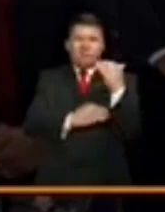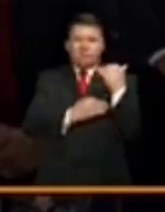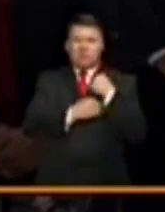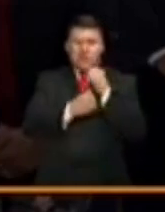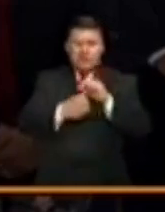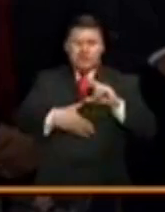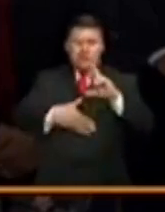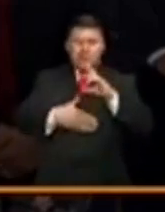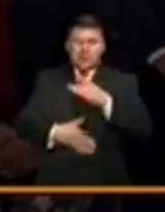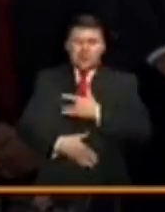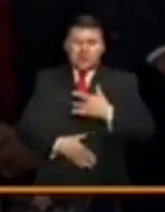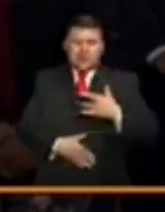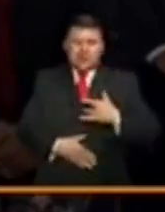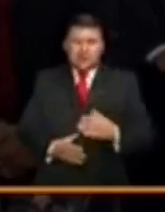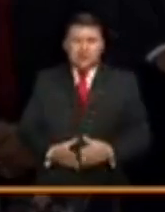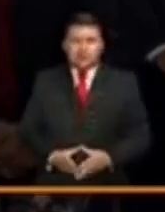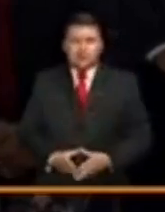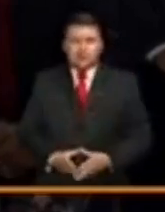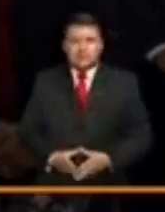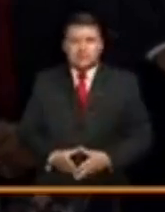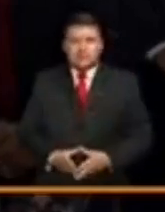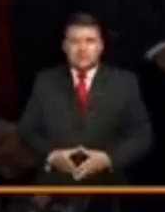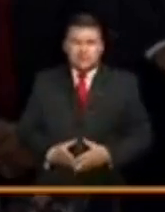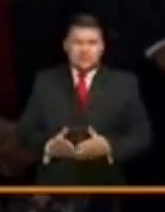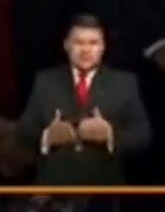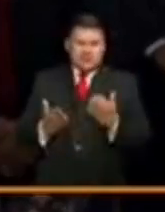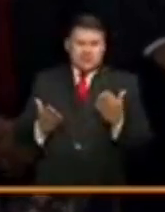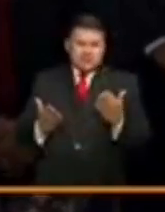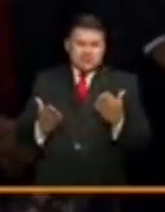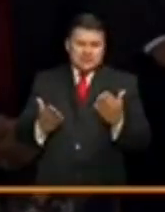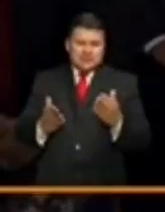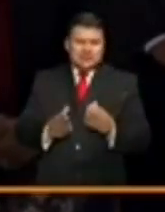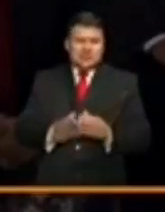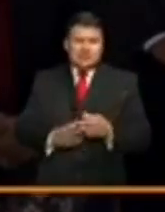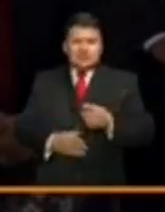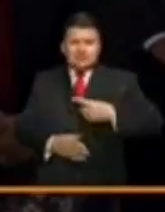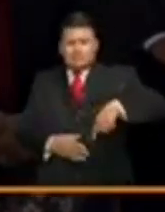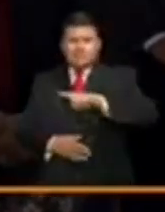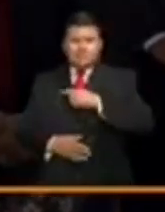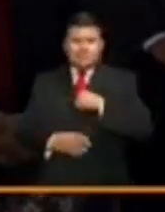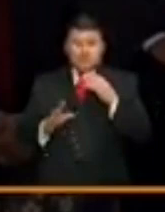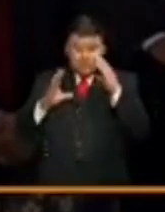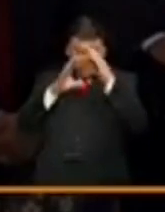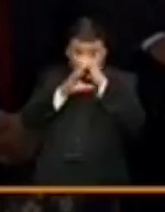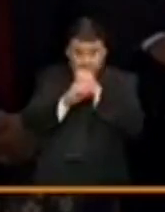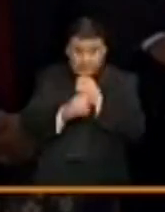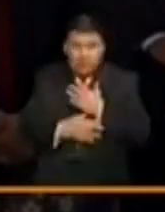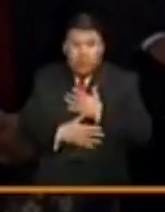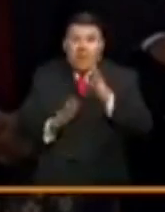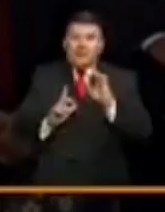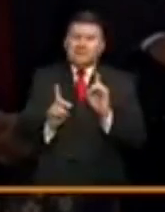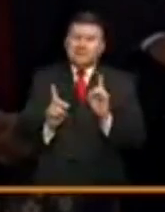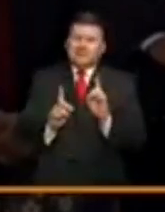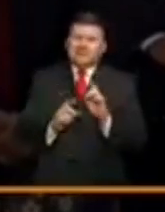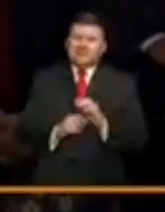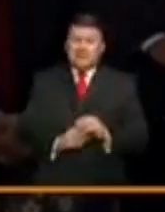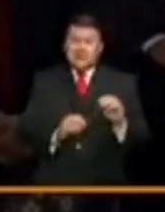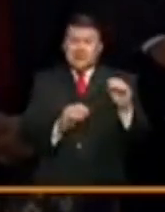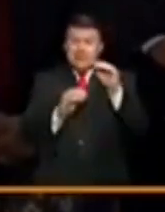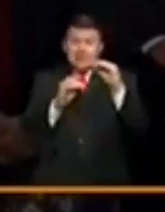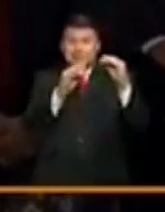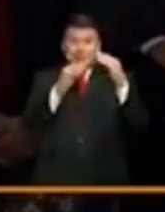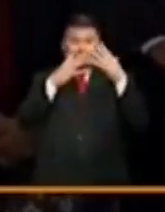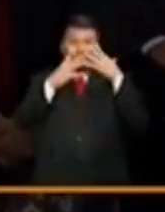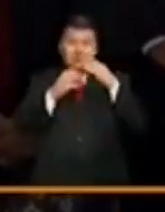Organización Panamericana de la Salud. Para ninguno de nosotros ha sido una noche cualquiera. La pandemia